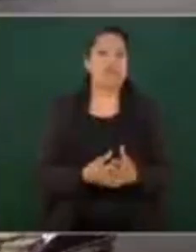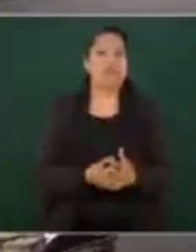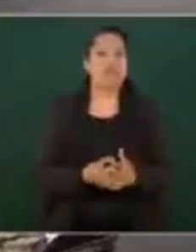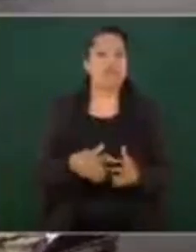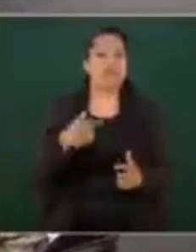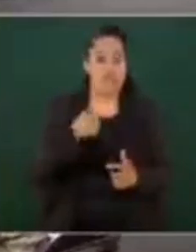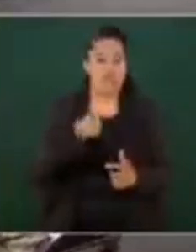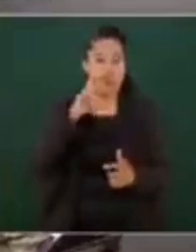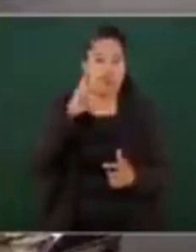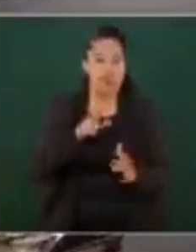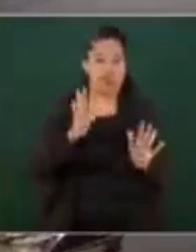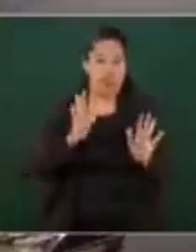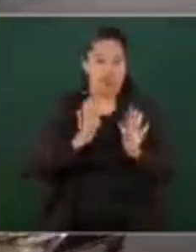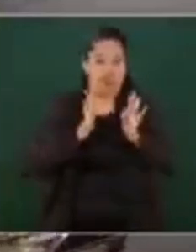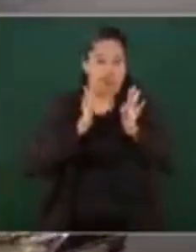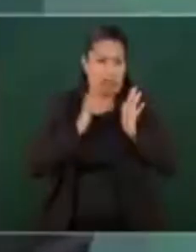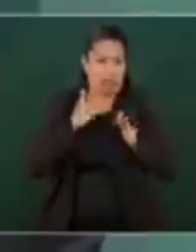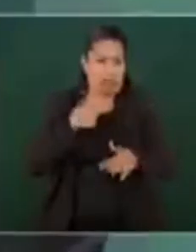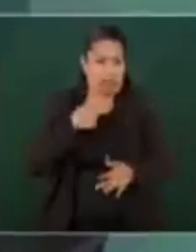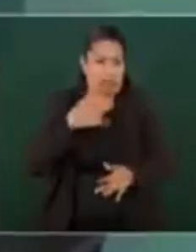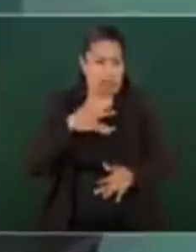sorprendido.